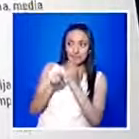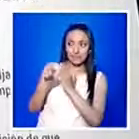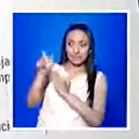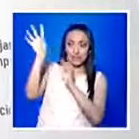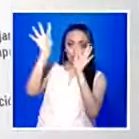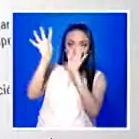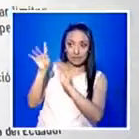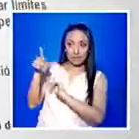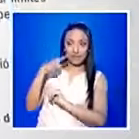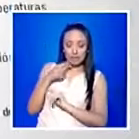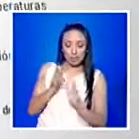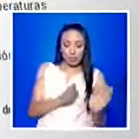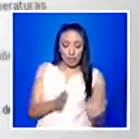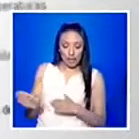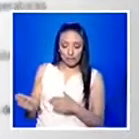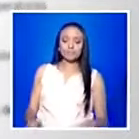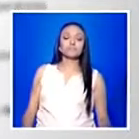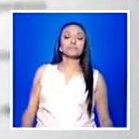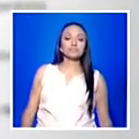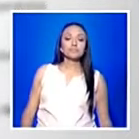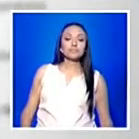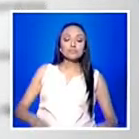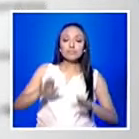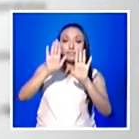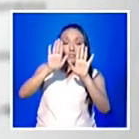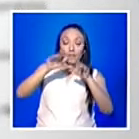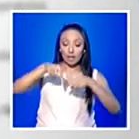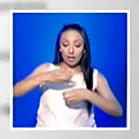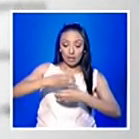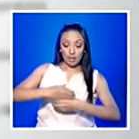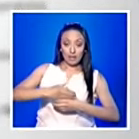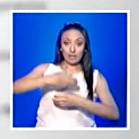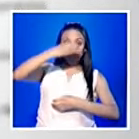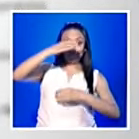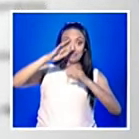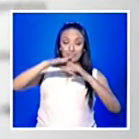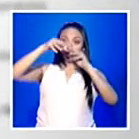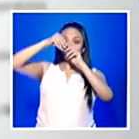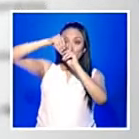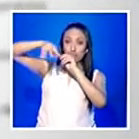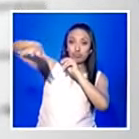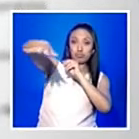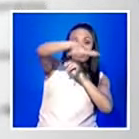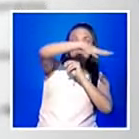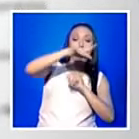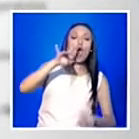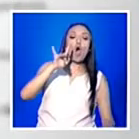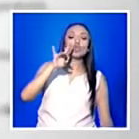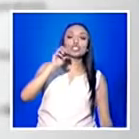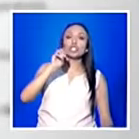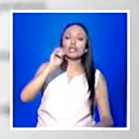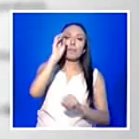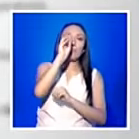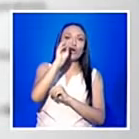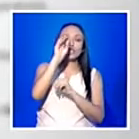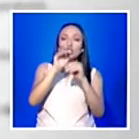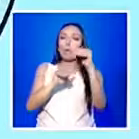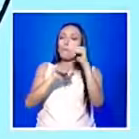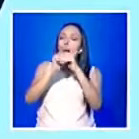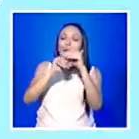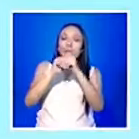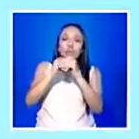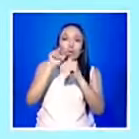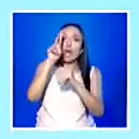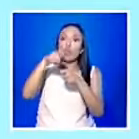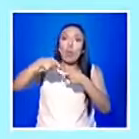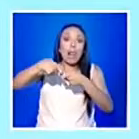el mes pasado, la cargabilidad de los equipamientos existentes alcanzó el 80% de la capacidad máxima. La principal razón es